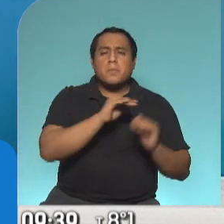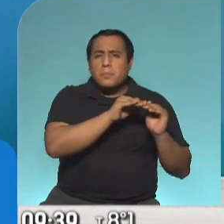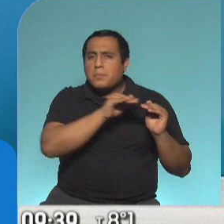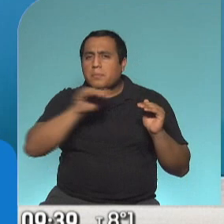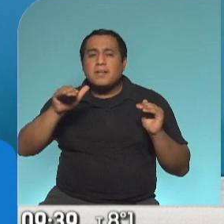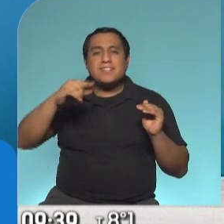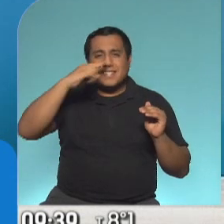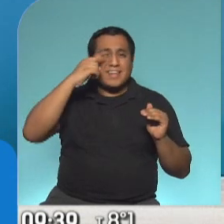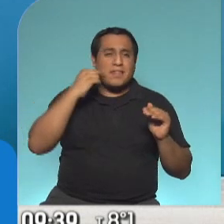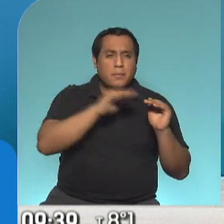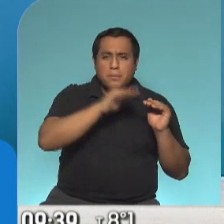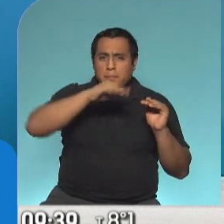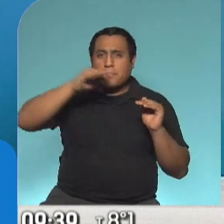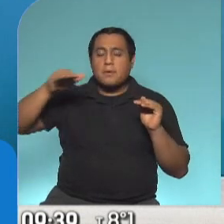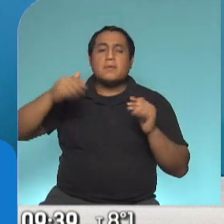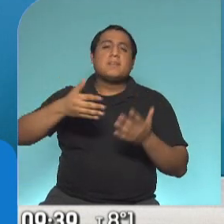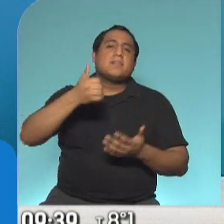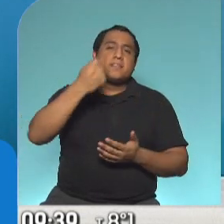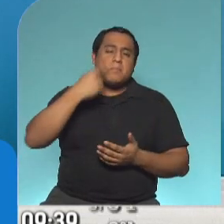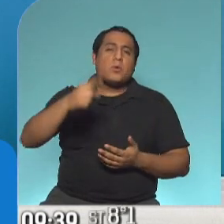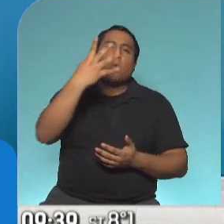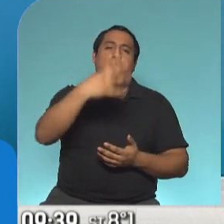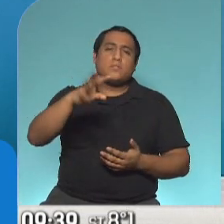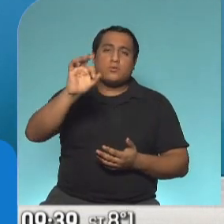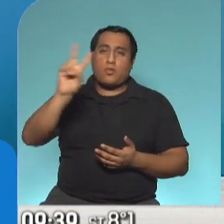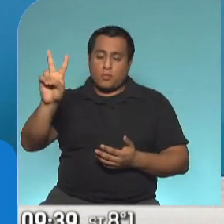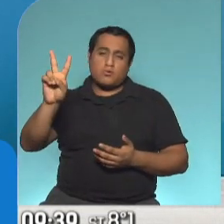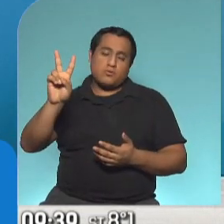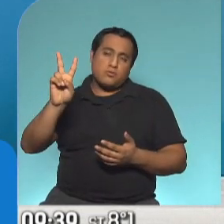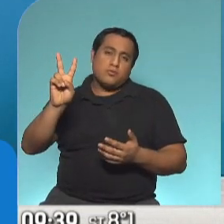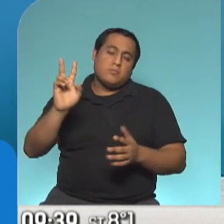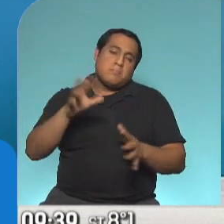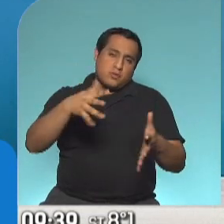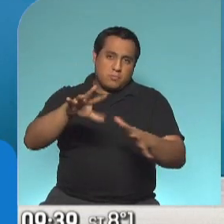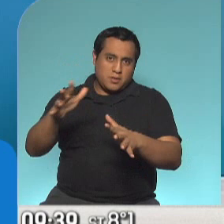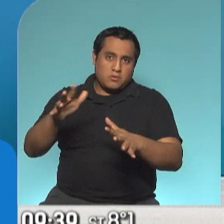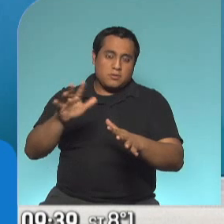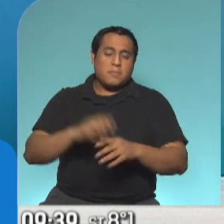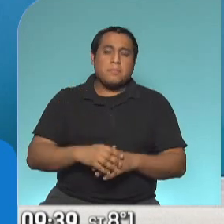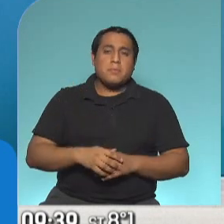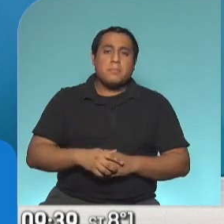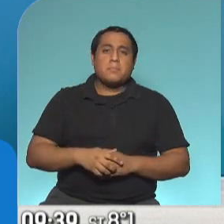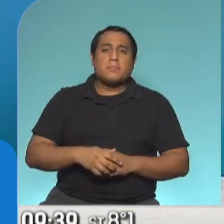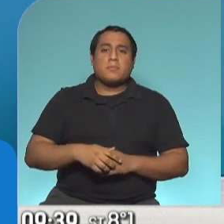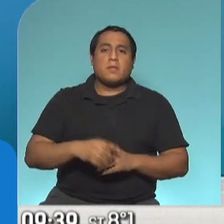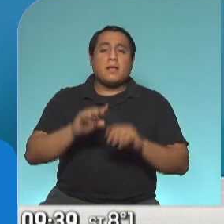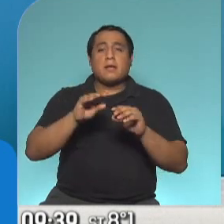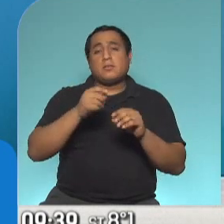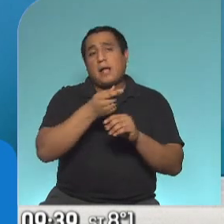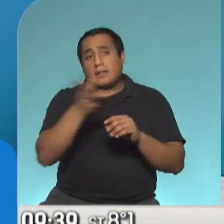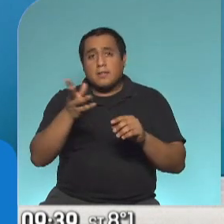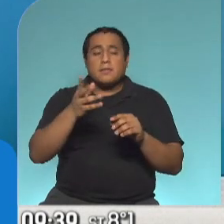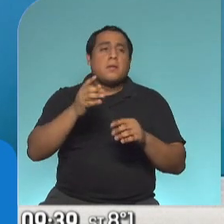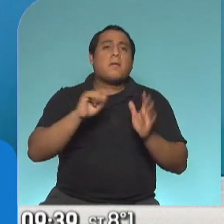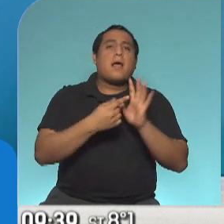siete días son 66 mil cuatrocientos dos casos esa proporción entre lo que es